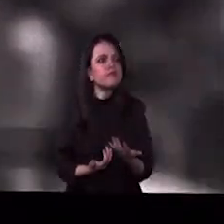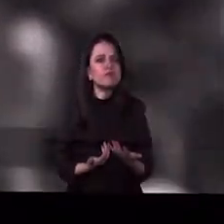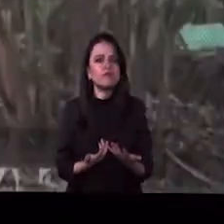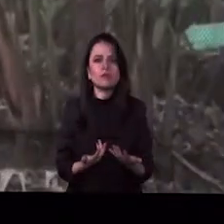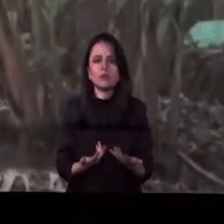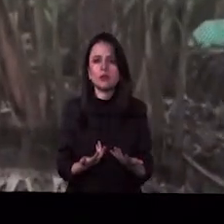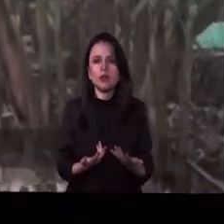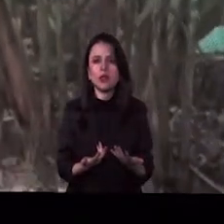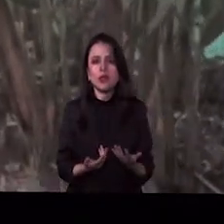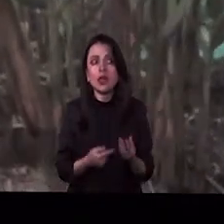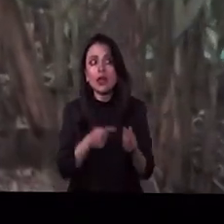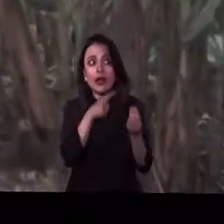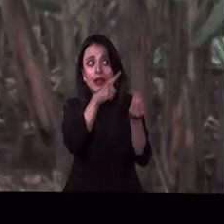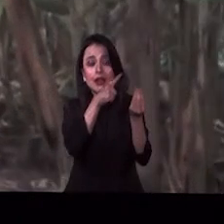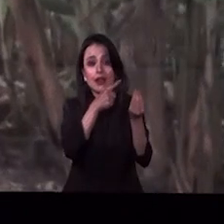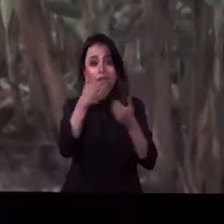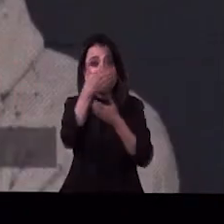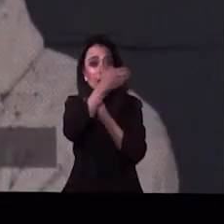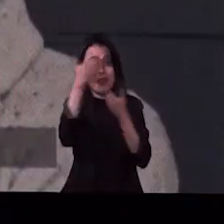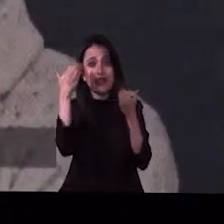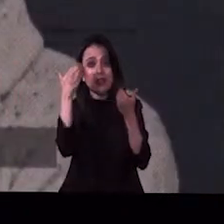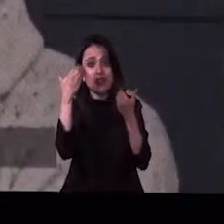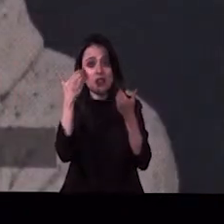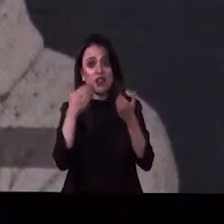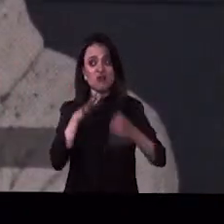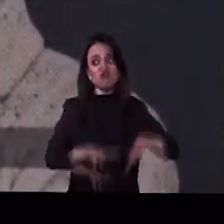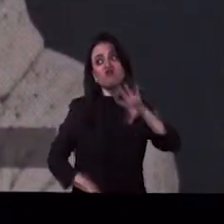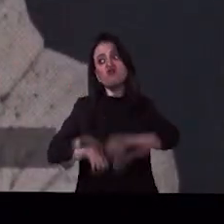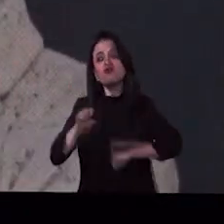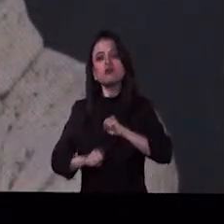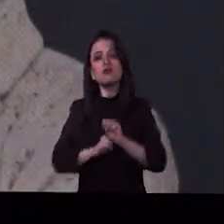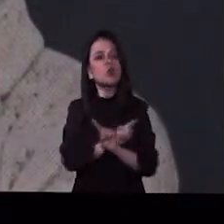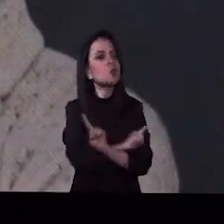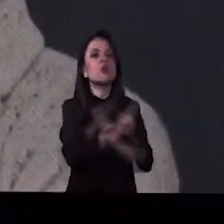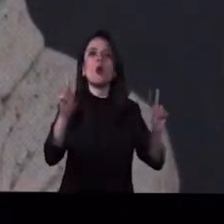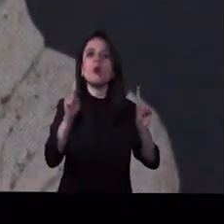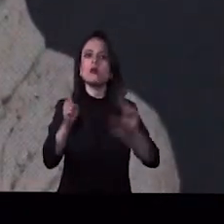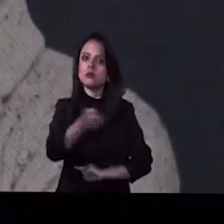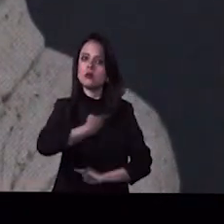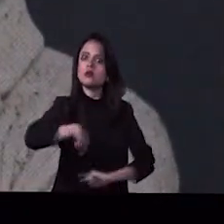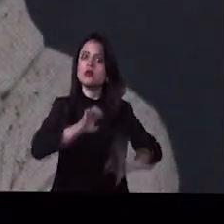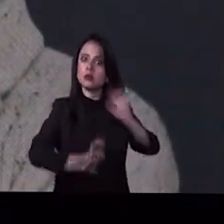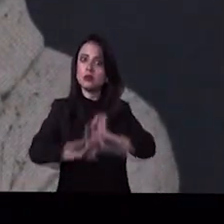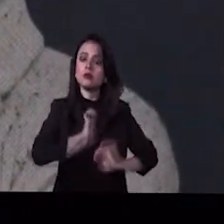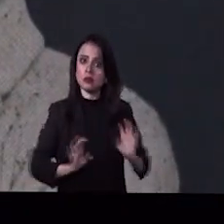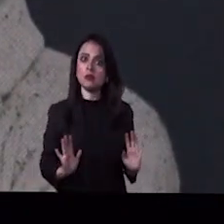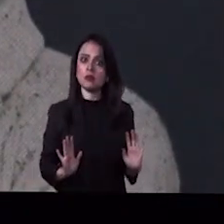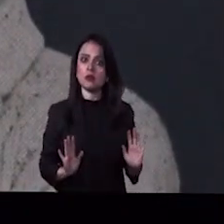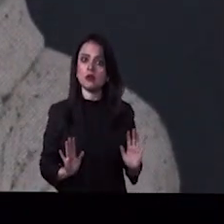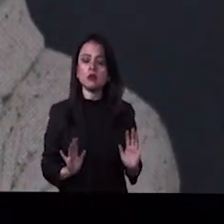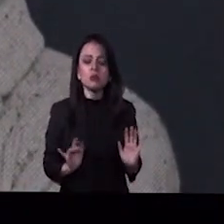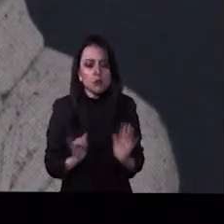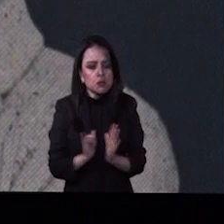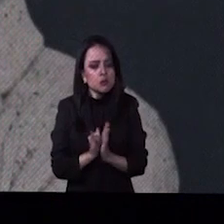la guerrilla no se fuera a apoderar de la zona. Entonces, de una